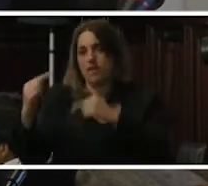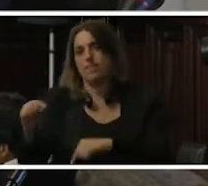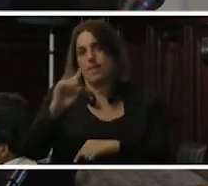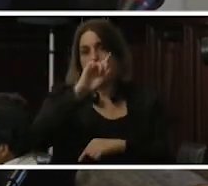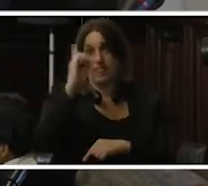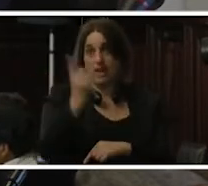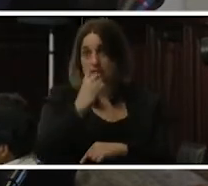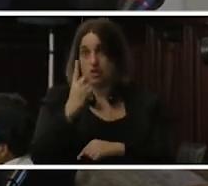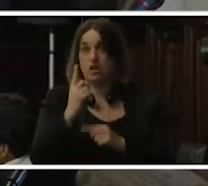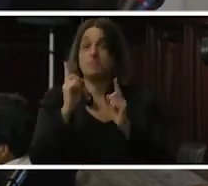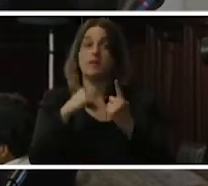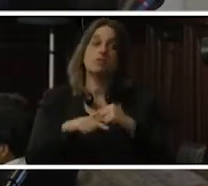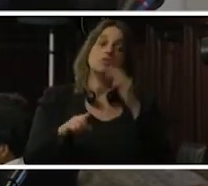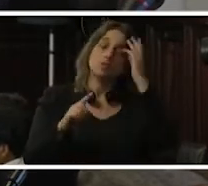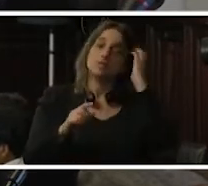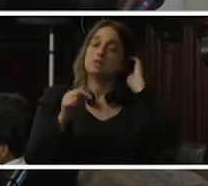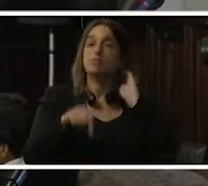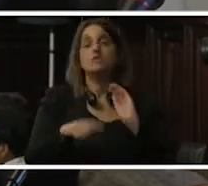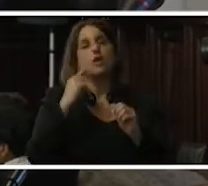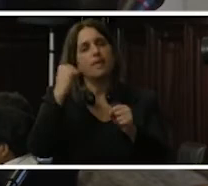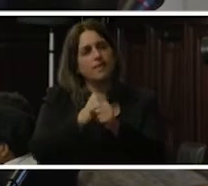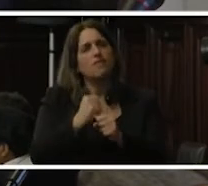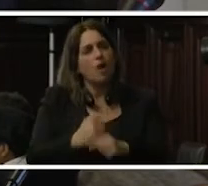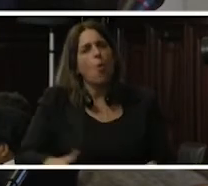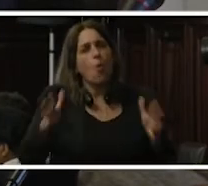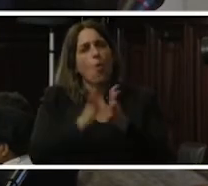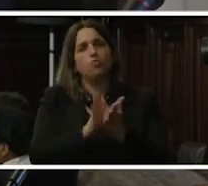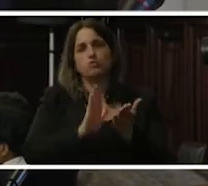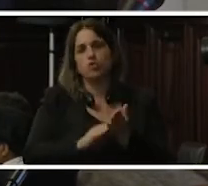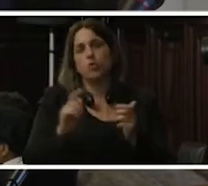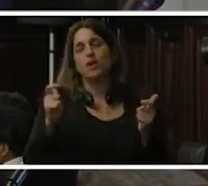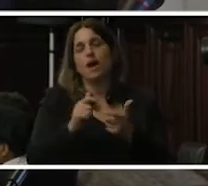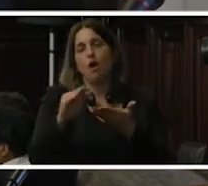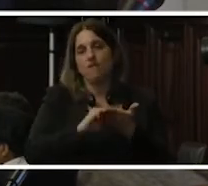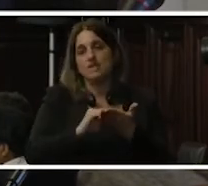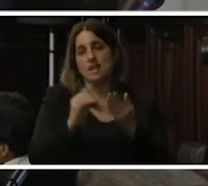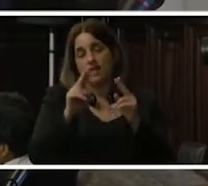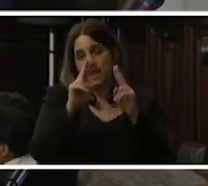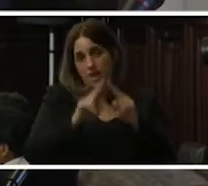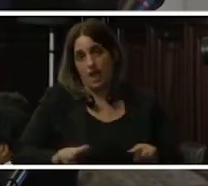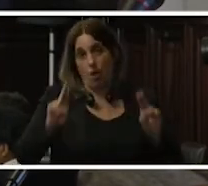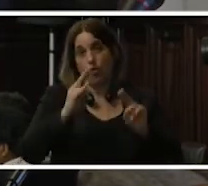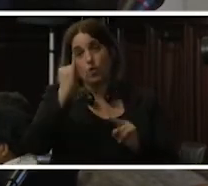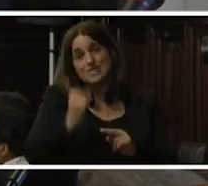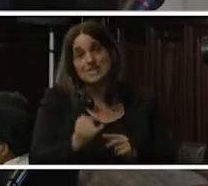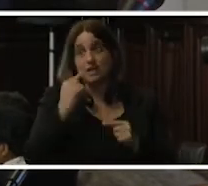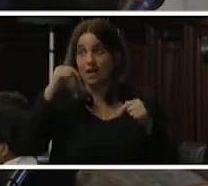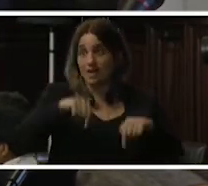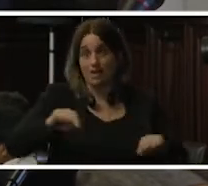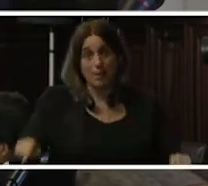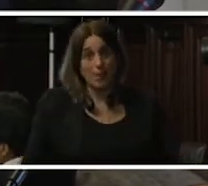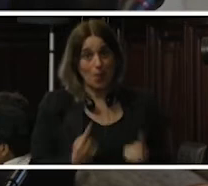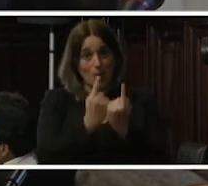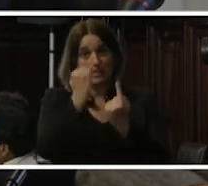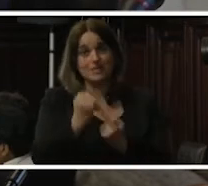Y por eso, por ejemplo, esta labor conjunta con la Oficina del Alto Comisionado, no solo en esta audiencia, sino